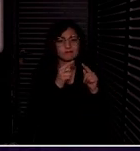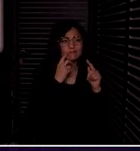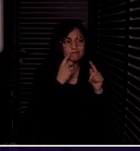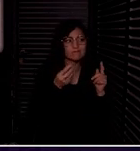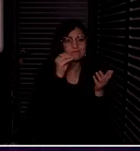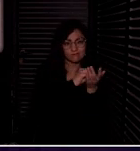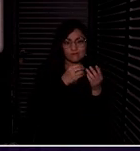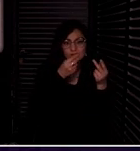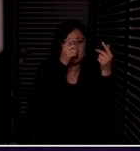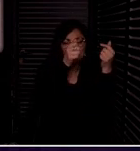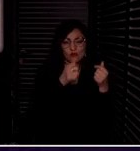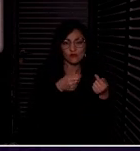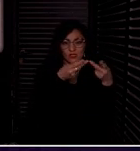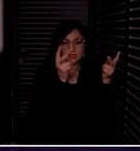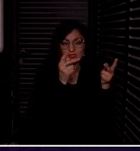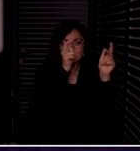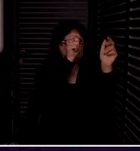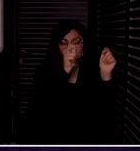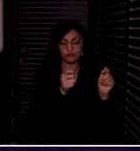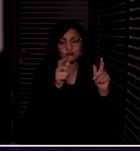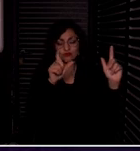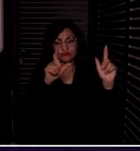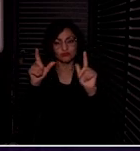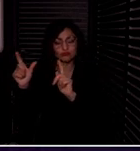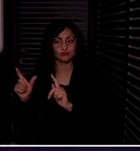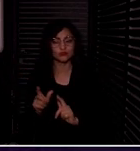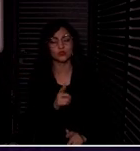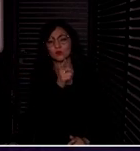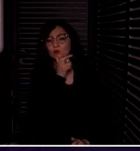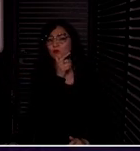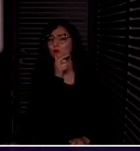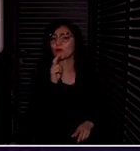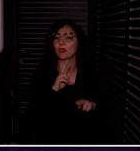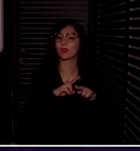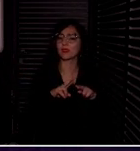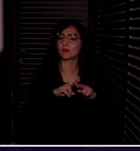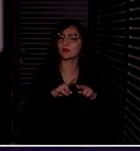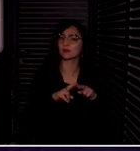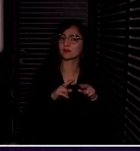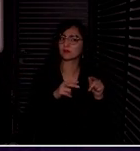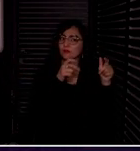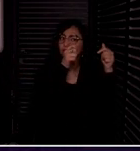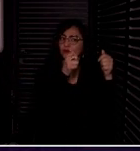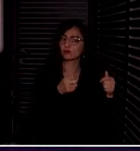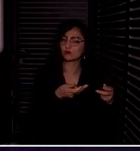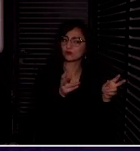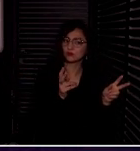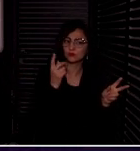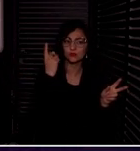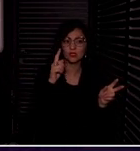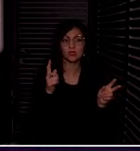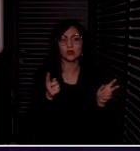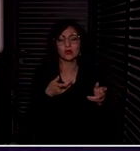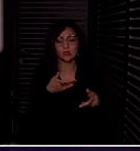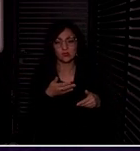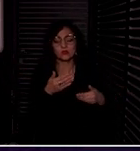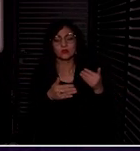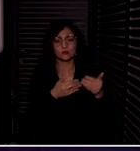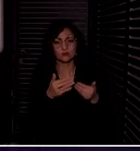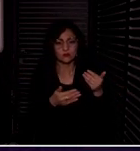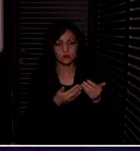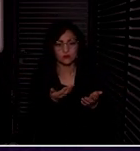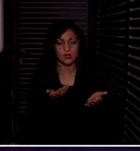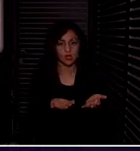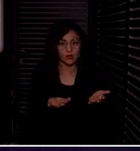publicidad y yo dudo que se dé, como la promesa de democracia digital, esta personalización creciente de la televisión en